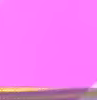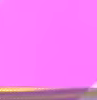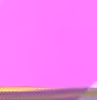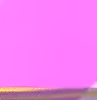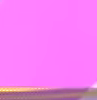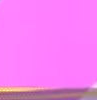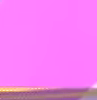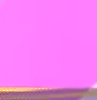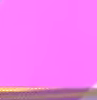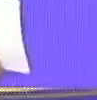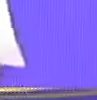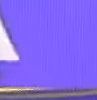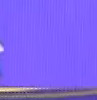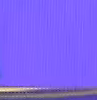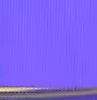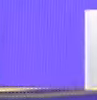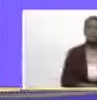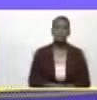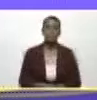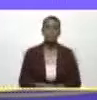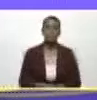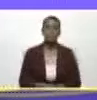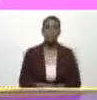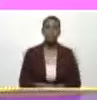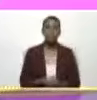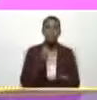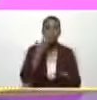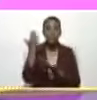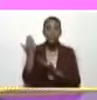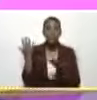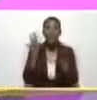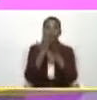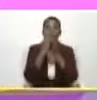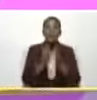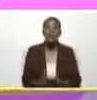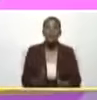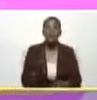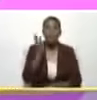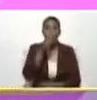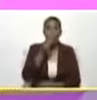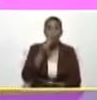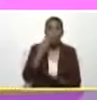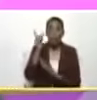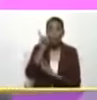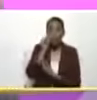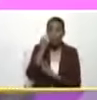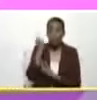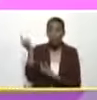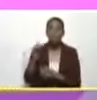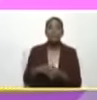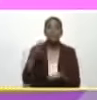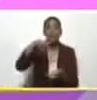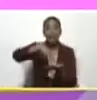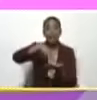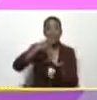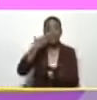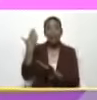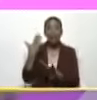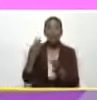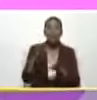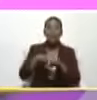sumando jóvenes a los deportes segir sumando es correcto es importante que esta juventud se sume a hacer